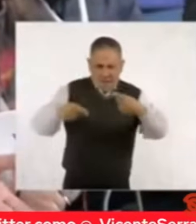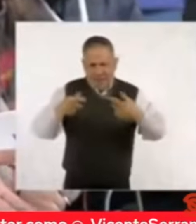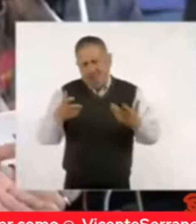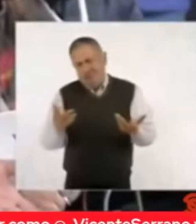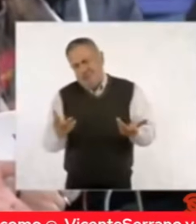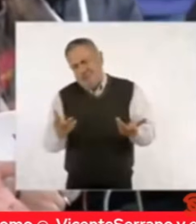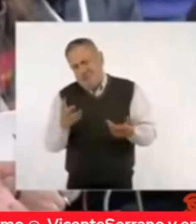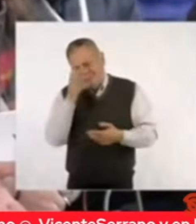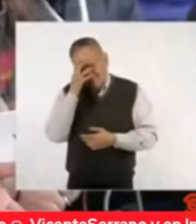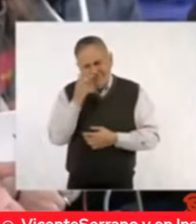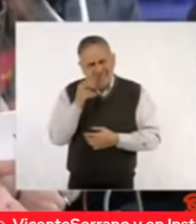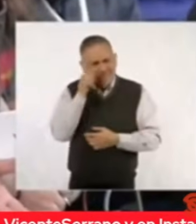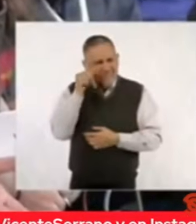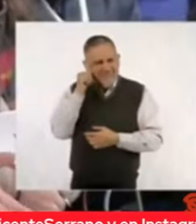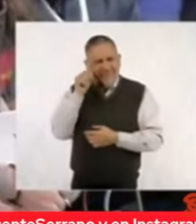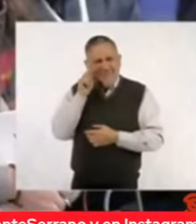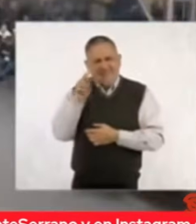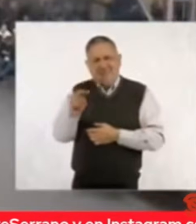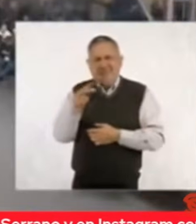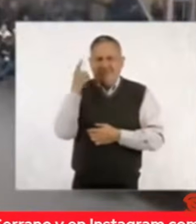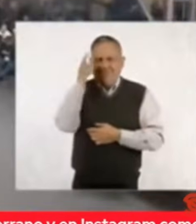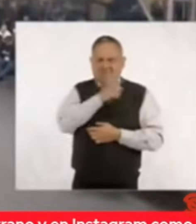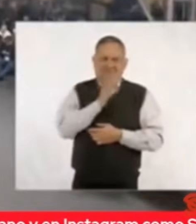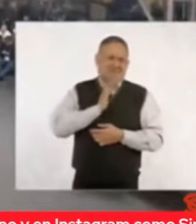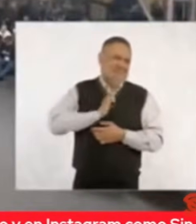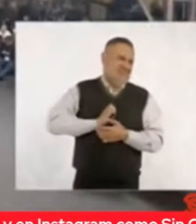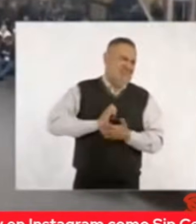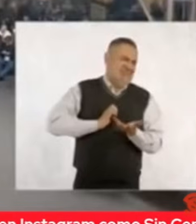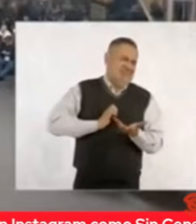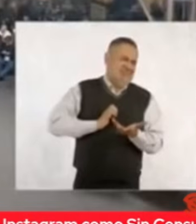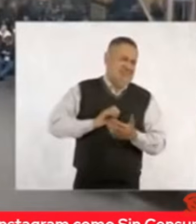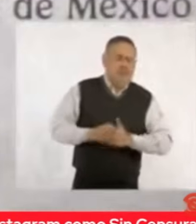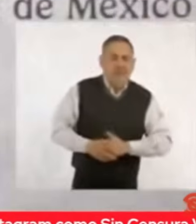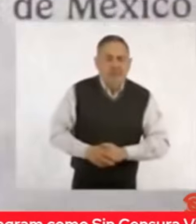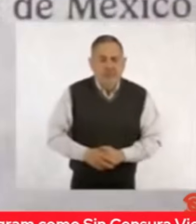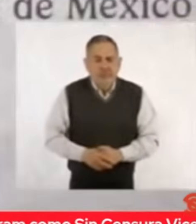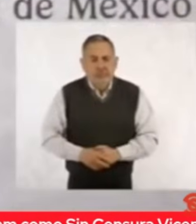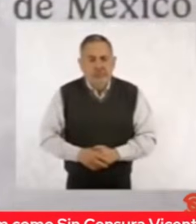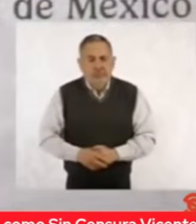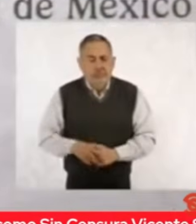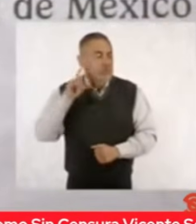a escenas como las que vimos ayer. Sí, pues muy mal.